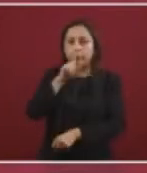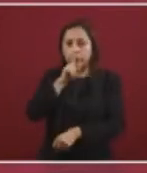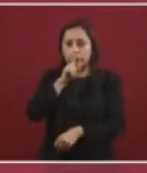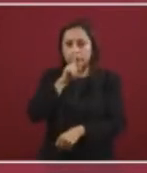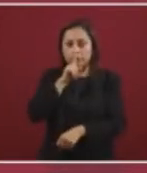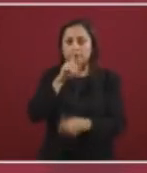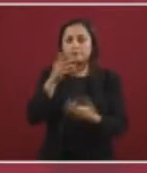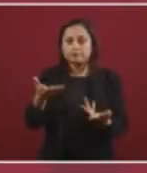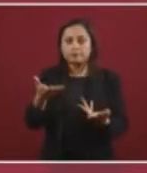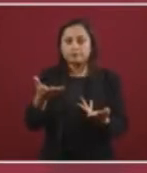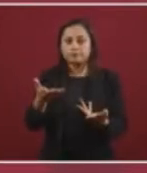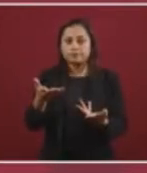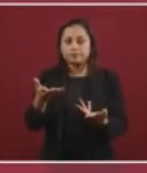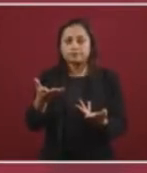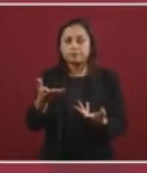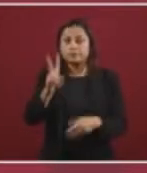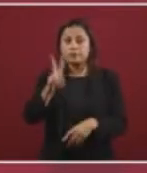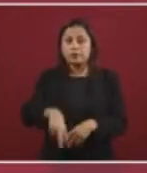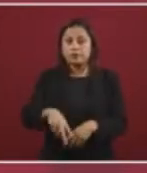con honrosas excepciones,